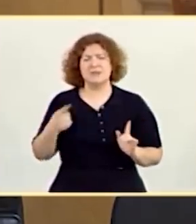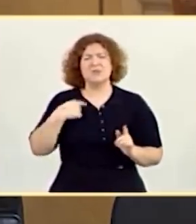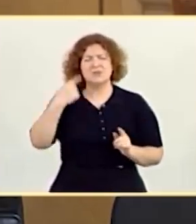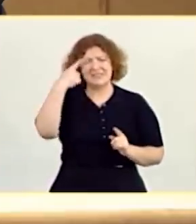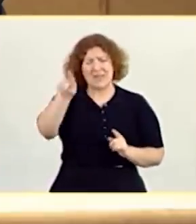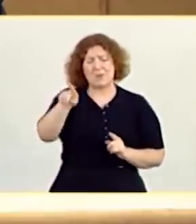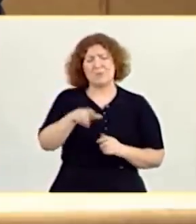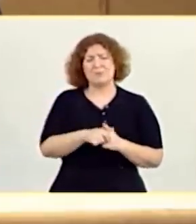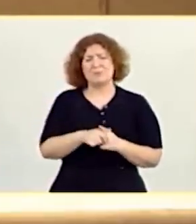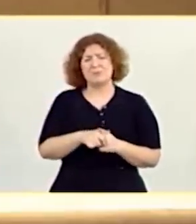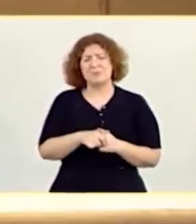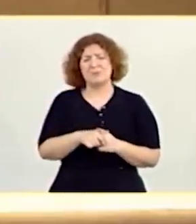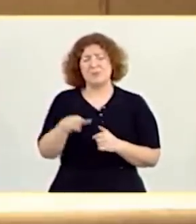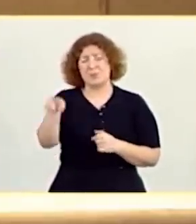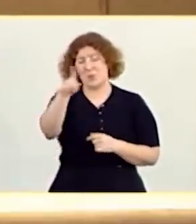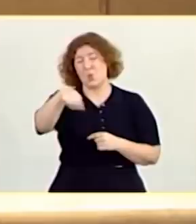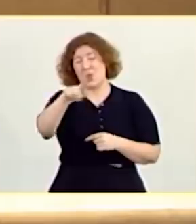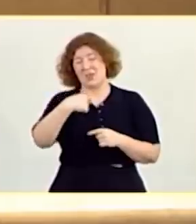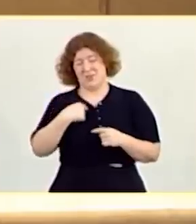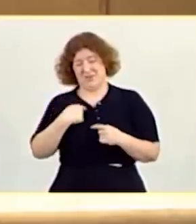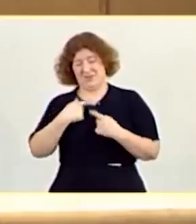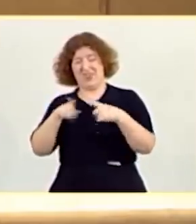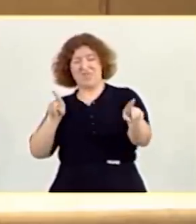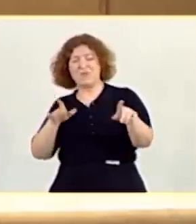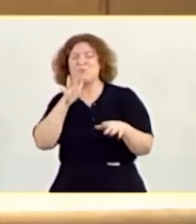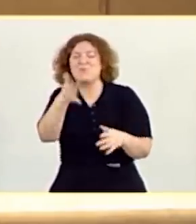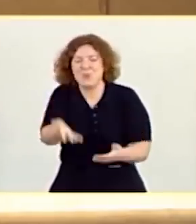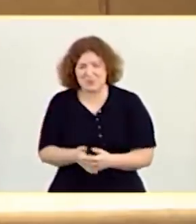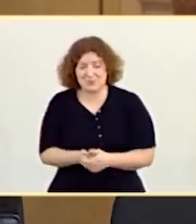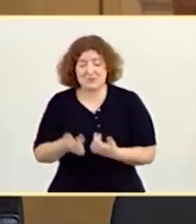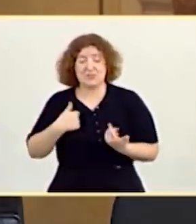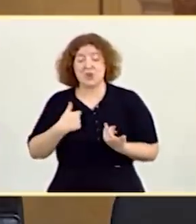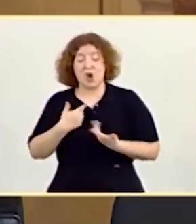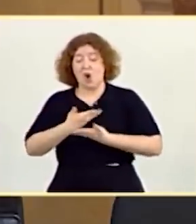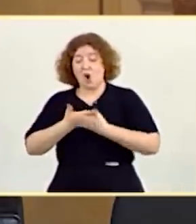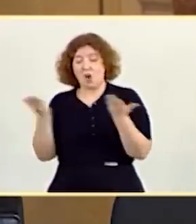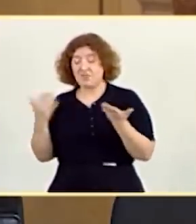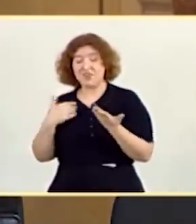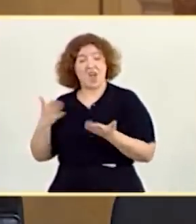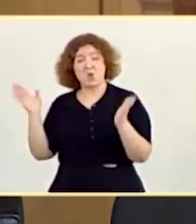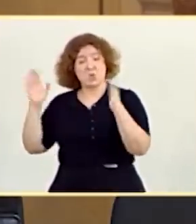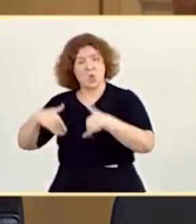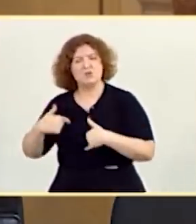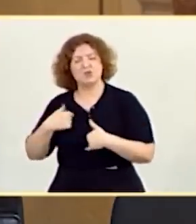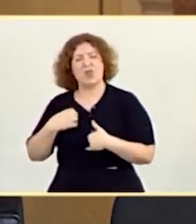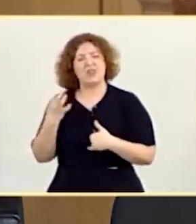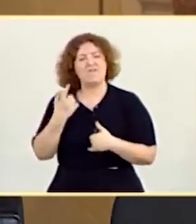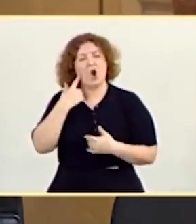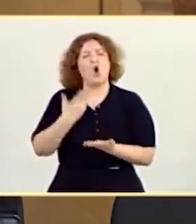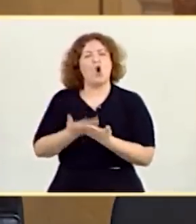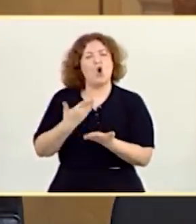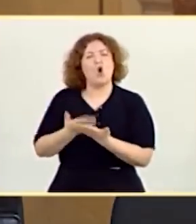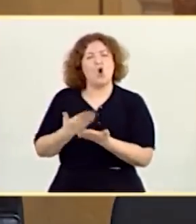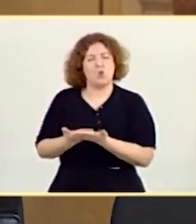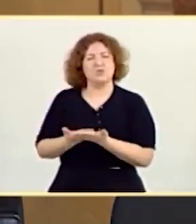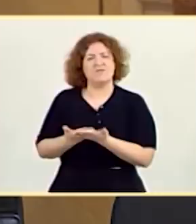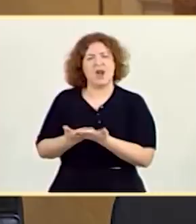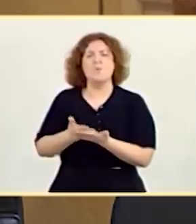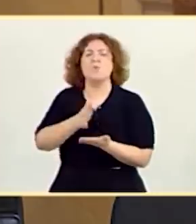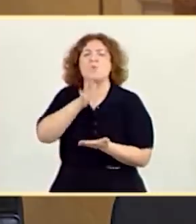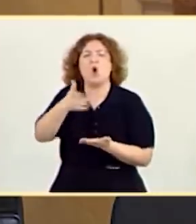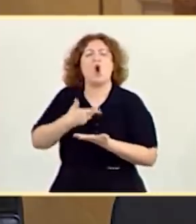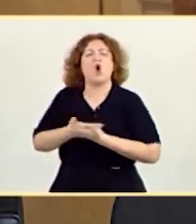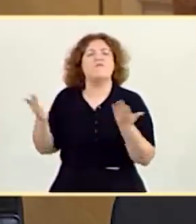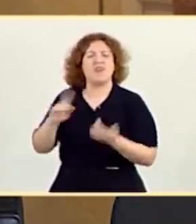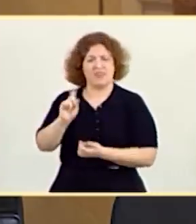su departamento se han inmiscuido en esas historias. Vale, y entonces la directora general de la Guardia Civil, ¿quién es? ¿Es alguien que